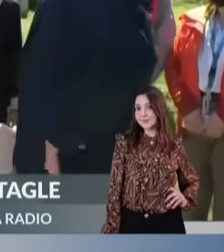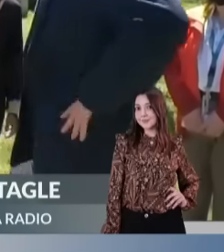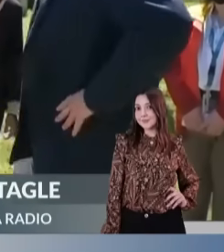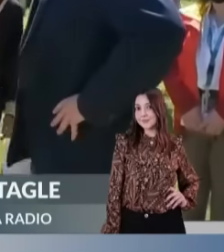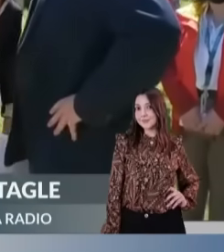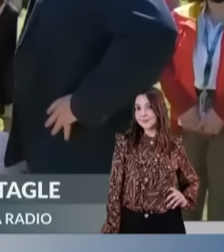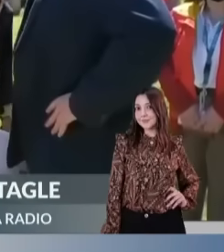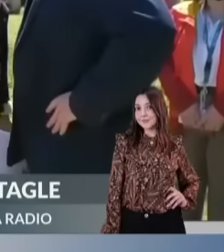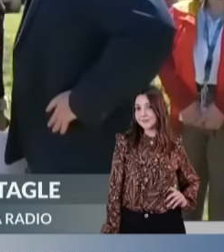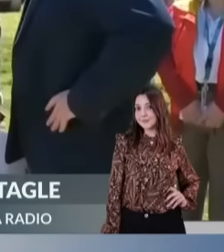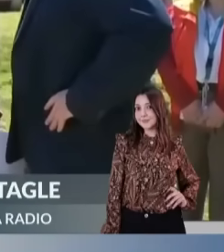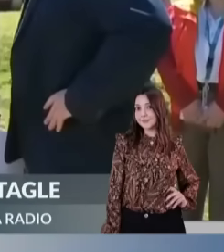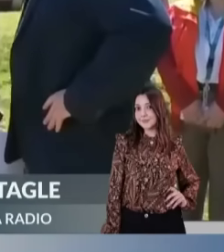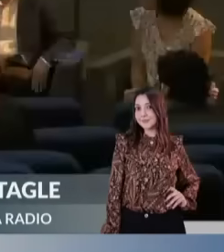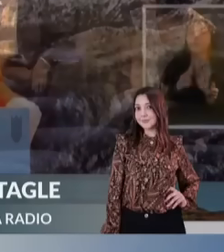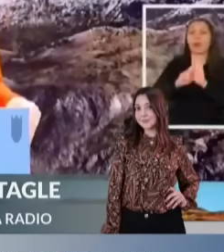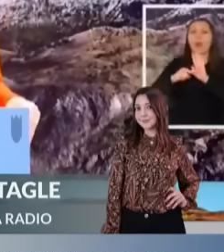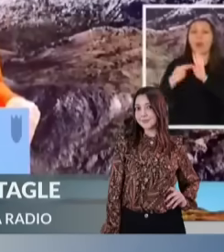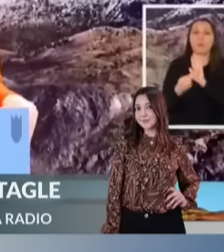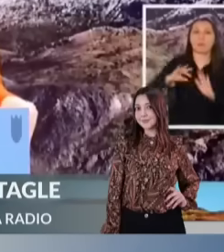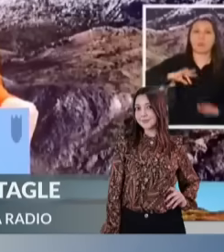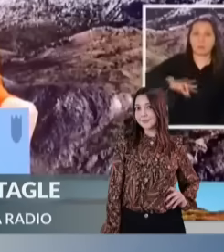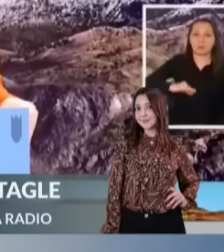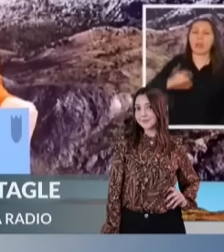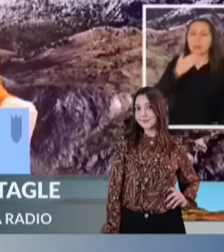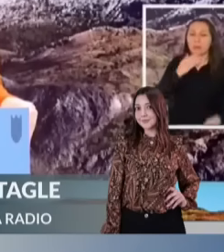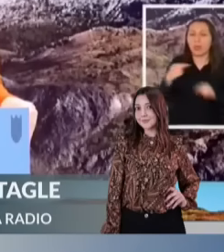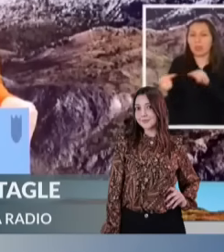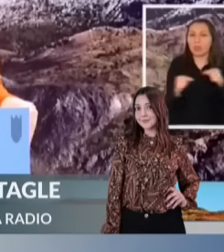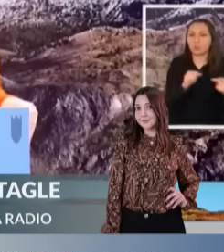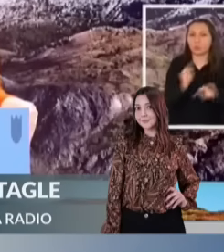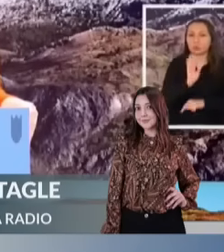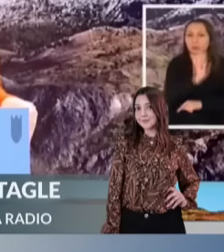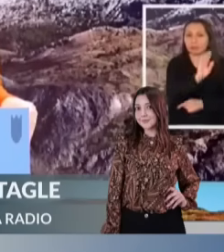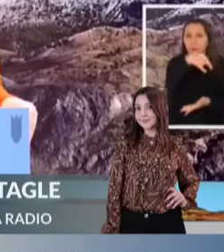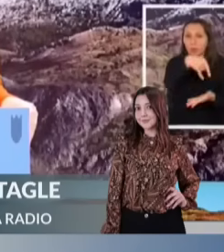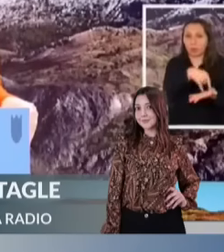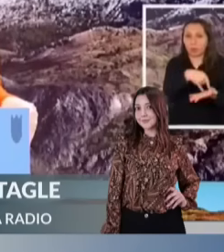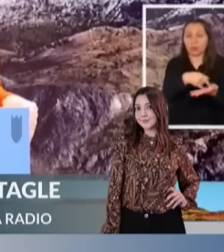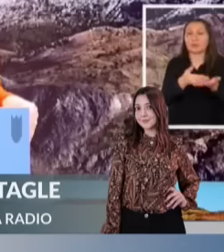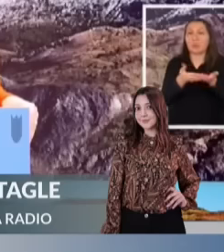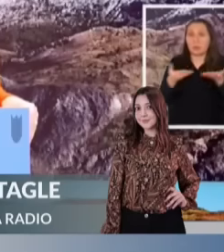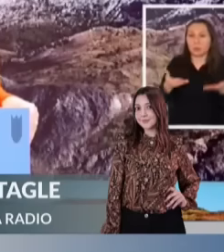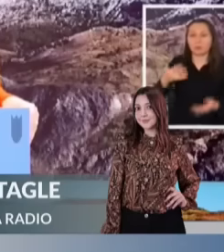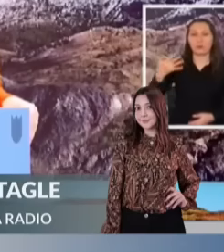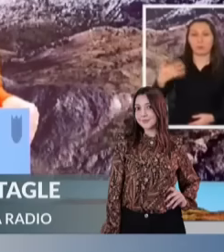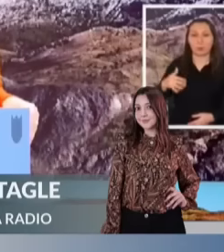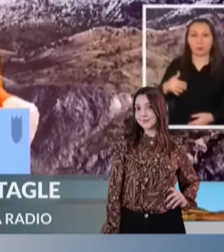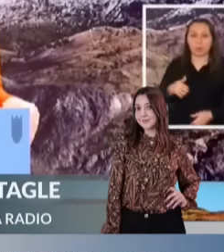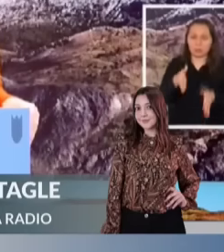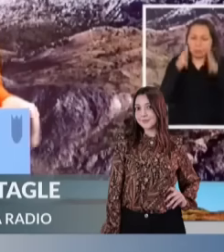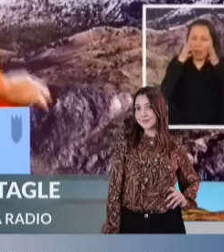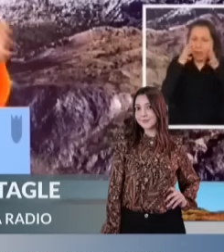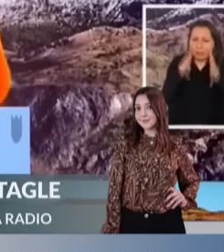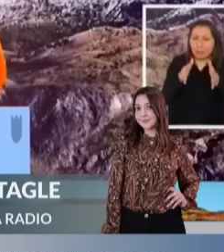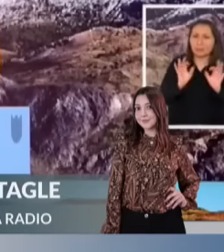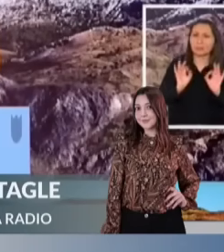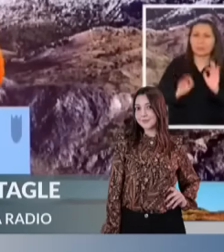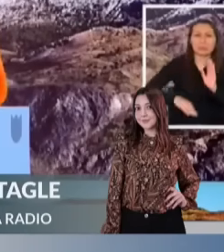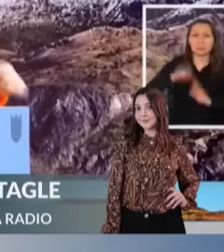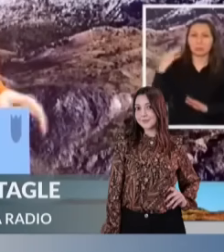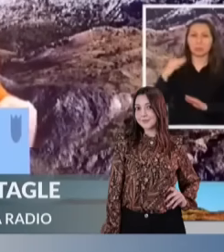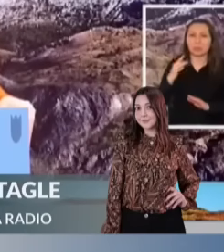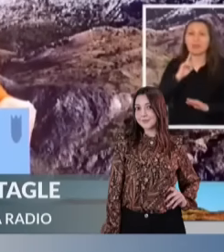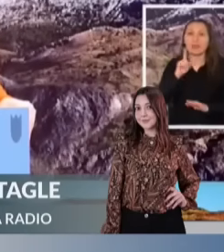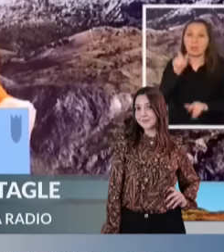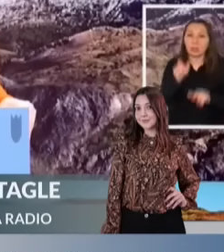otro. ¿Se hace una revisión ahí en la Secretaría de Comunicaciones? ¿Alguien se pregunta por qué pasan estas cosas? ¿Por qué no se entrega lo que es un clásico, ¿no? Que es una